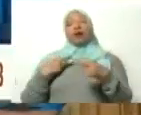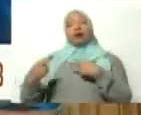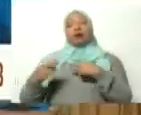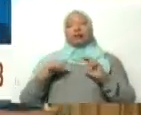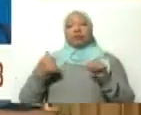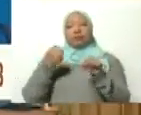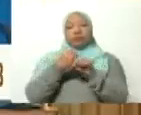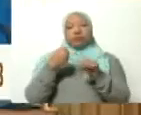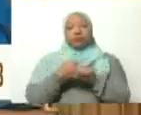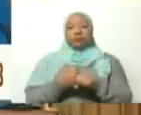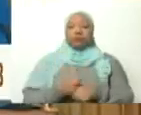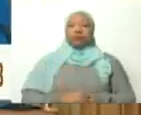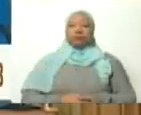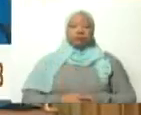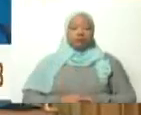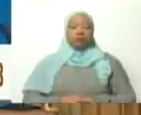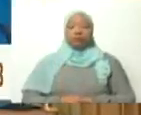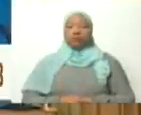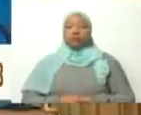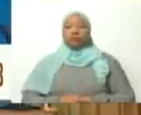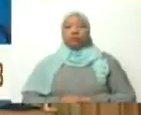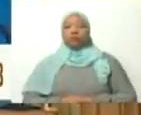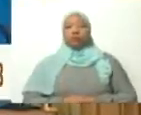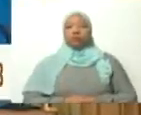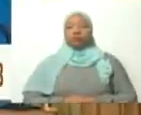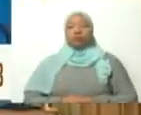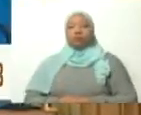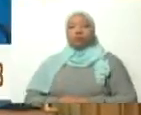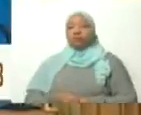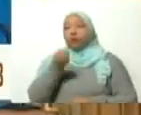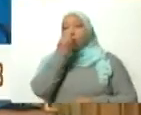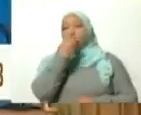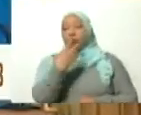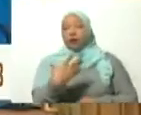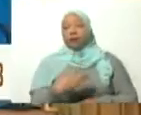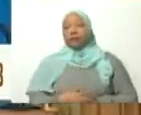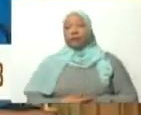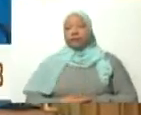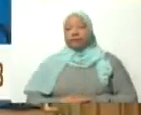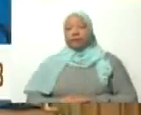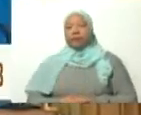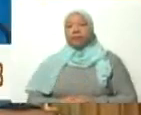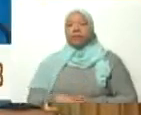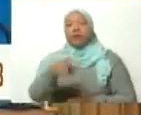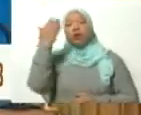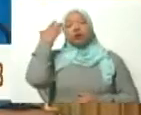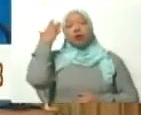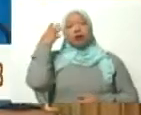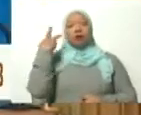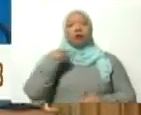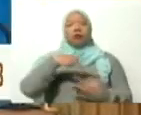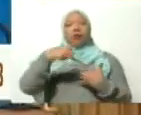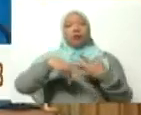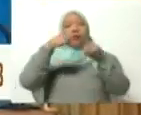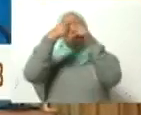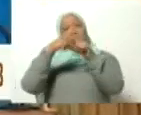nacional, estatal y local. Bueno, como ustedes bien saben, este